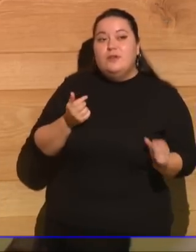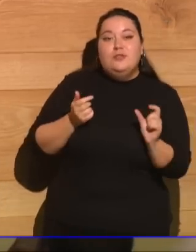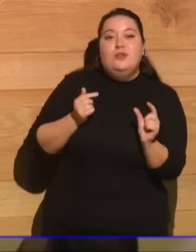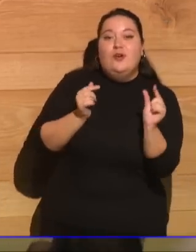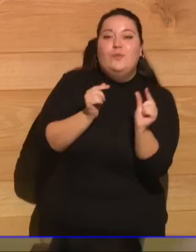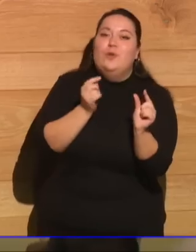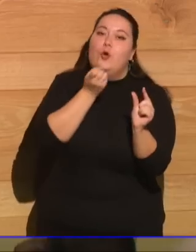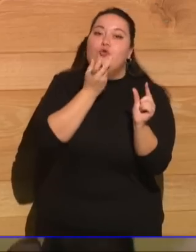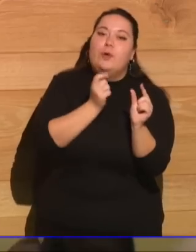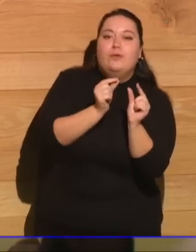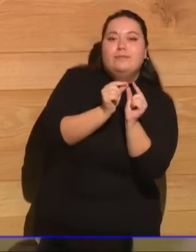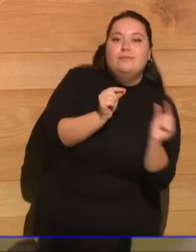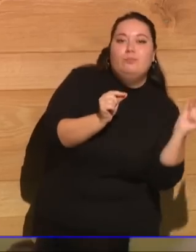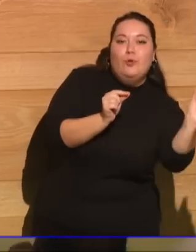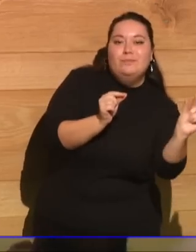delante.